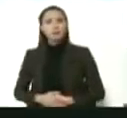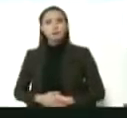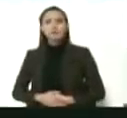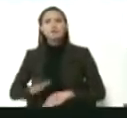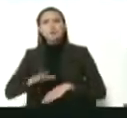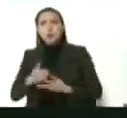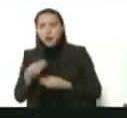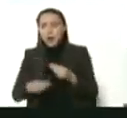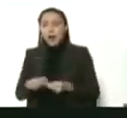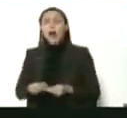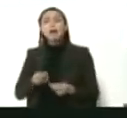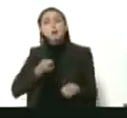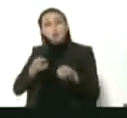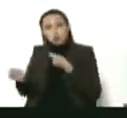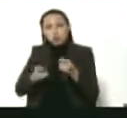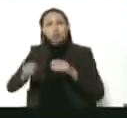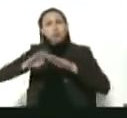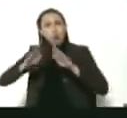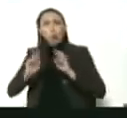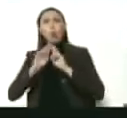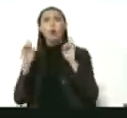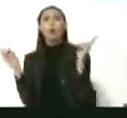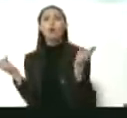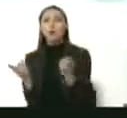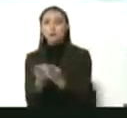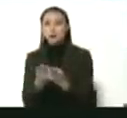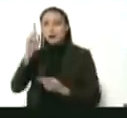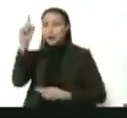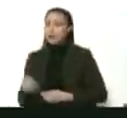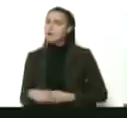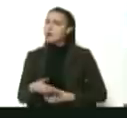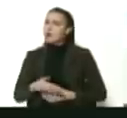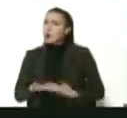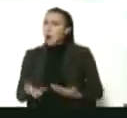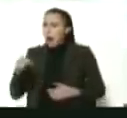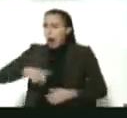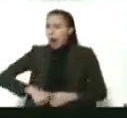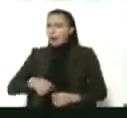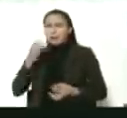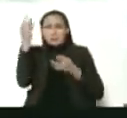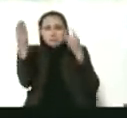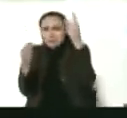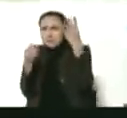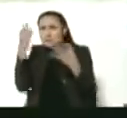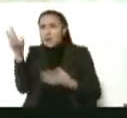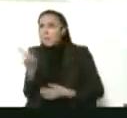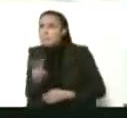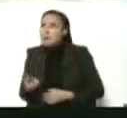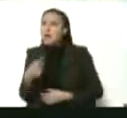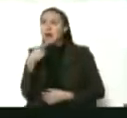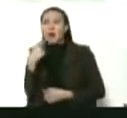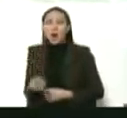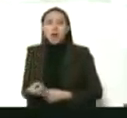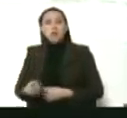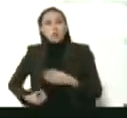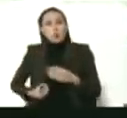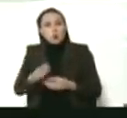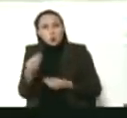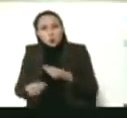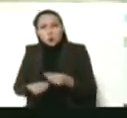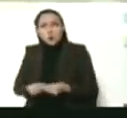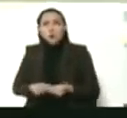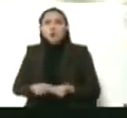su aplicación universal. Lo que pasa es como lo inventa Venezuela, lo creó Venezuela, el mundo